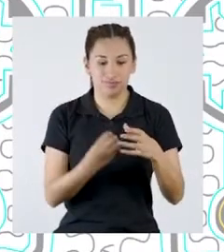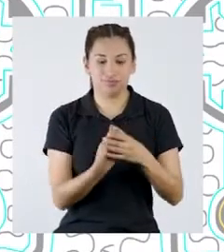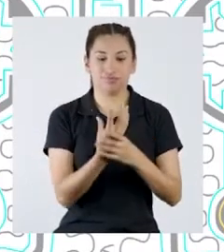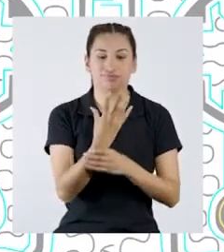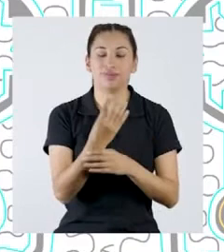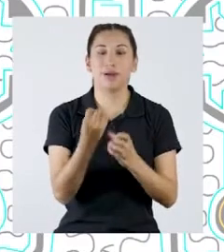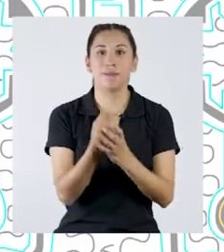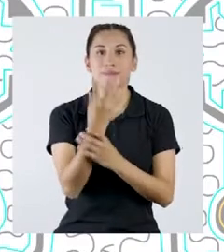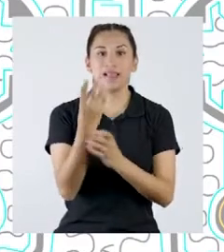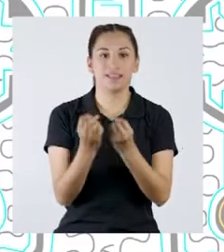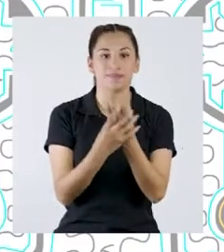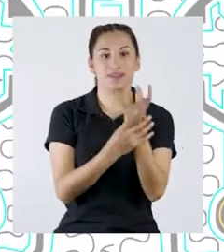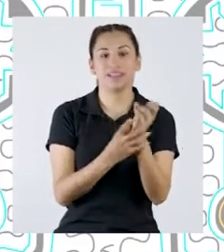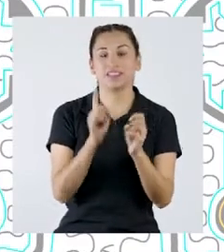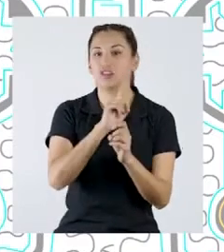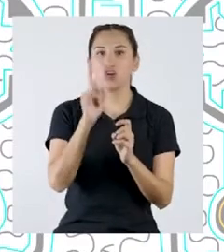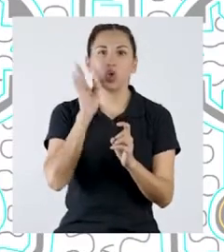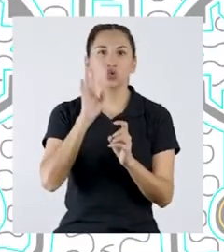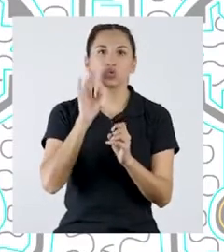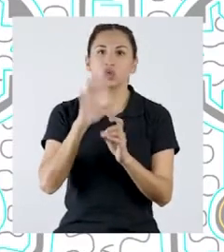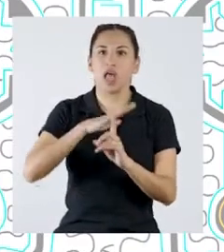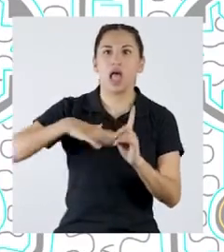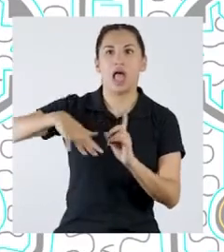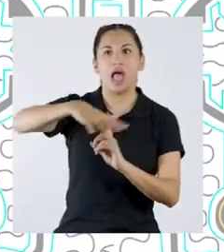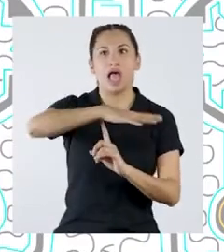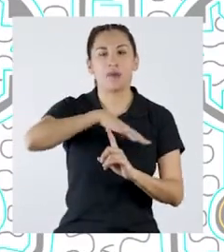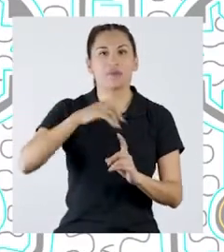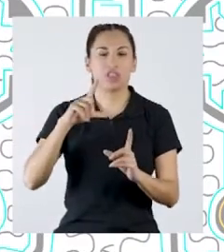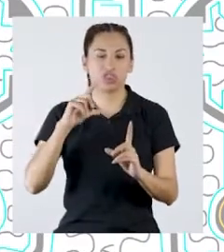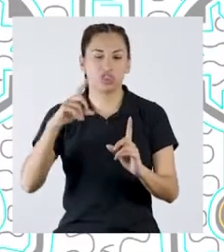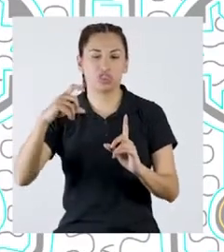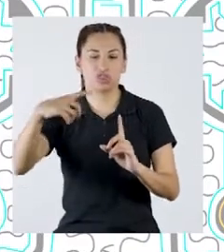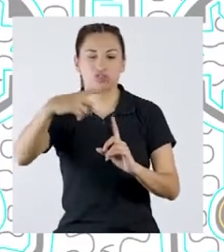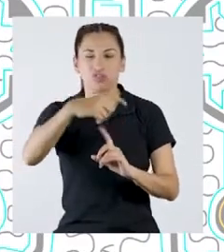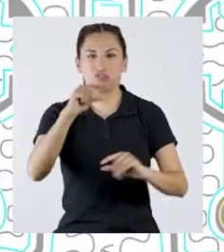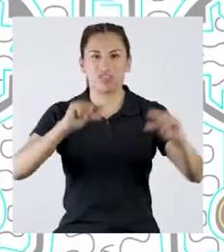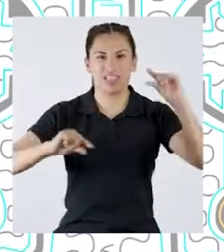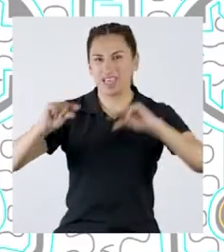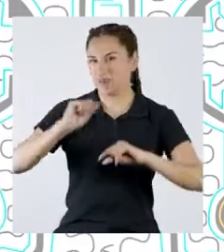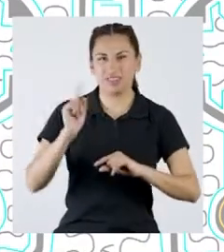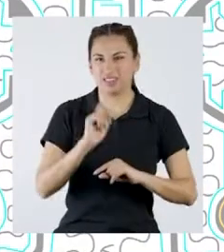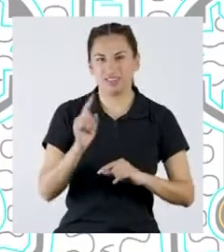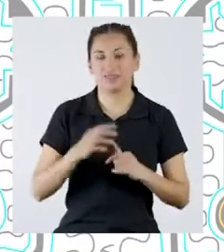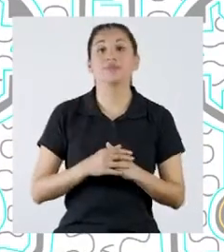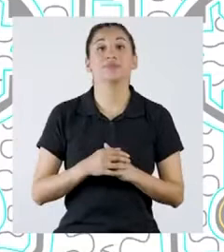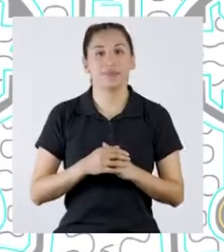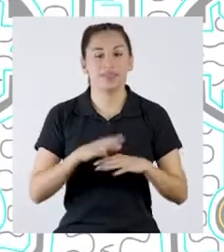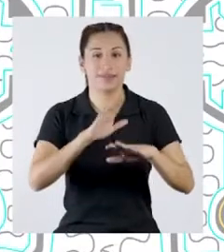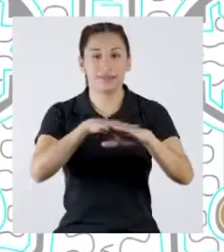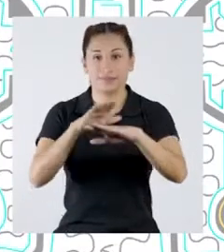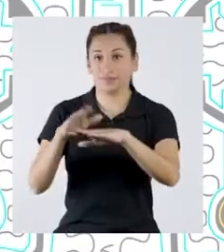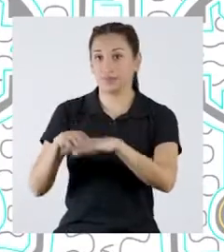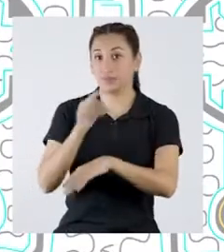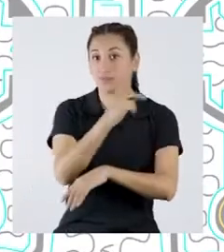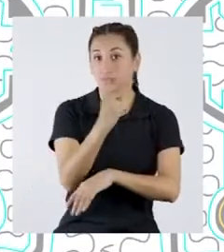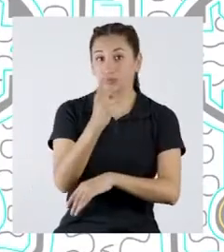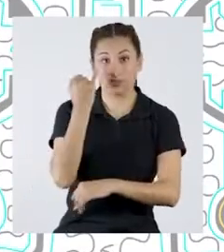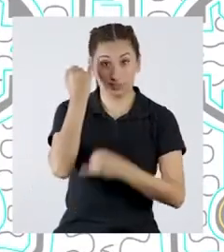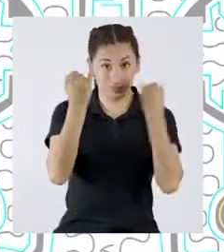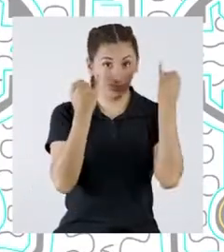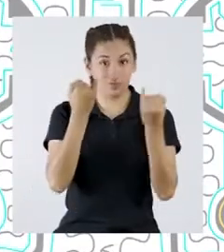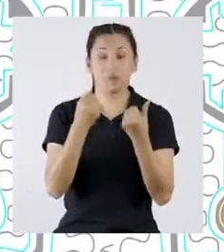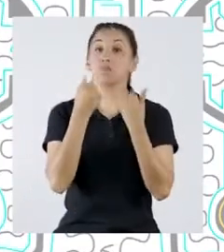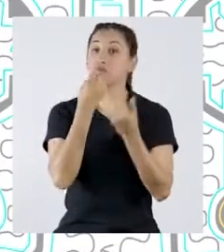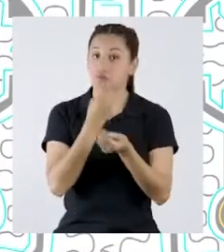hortalizas orgánicas sin contaminar el ambiente usando fertilizantes químicos. Chicas y chicos, las dos ideas